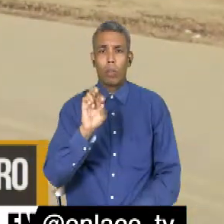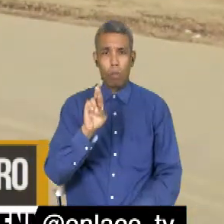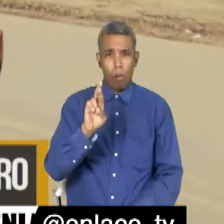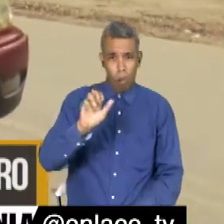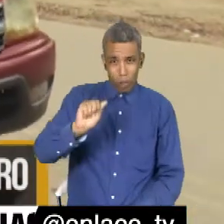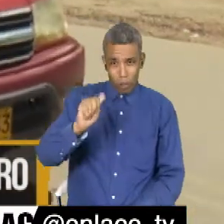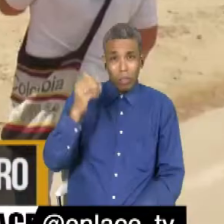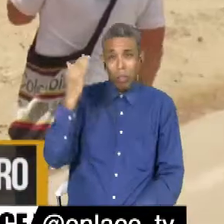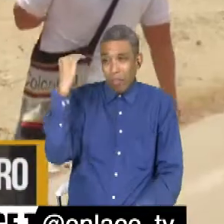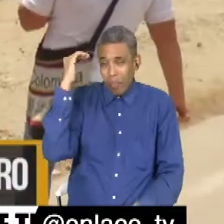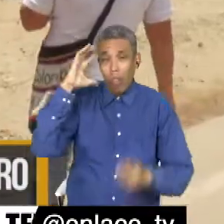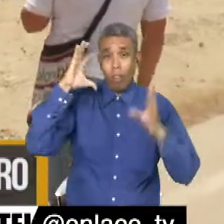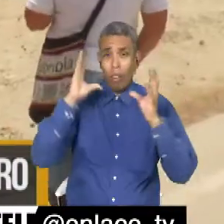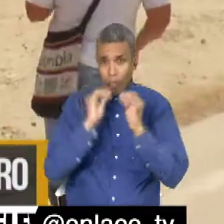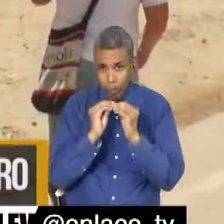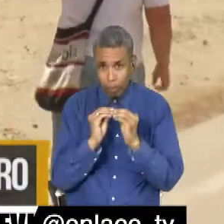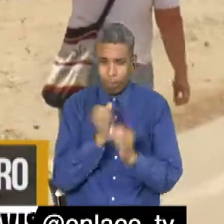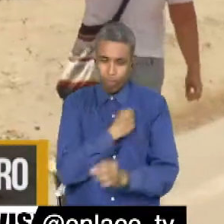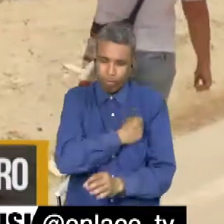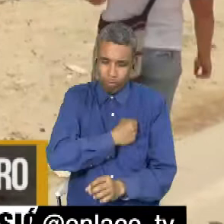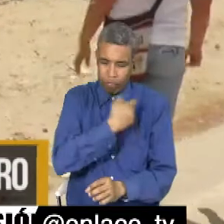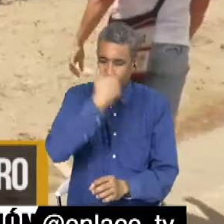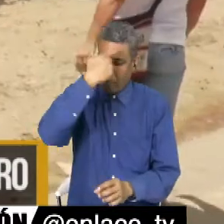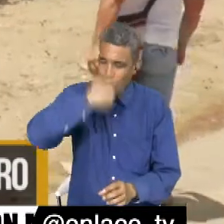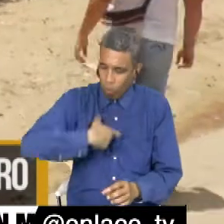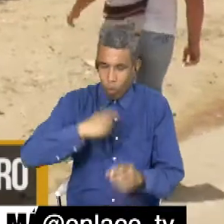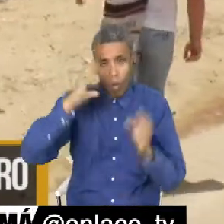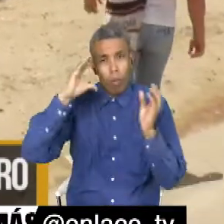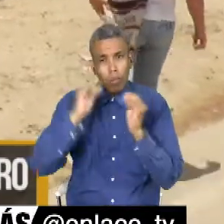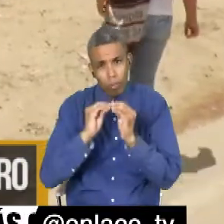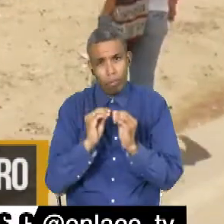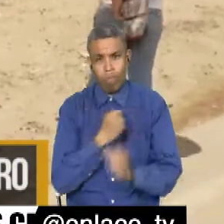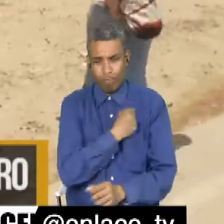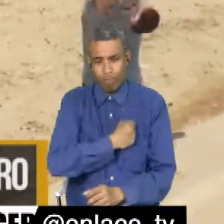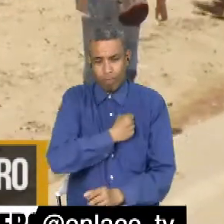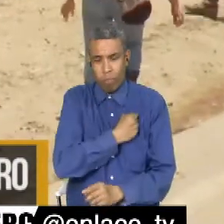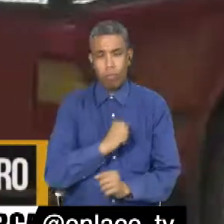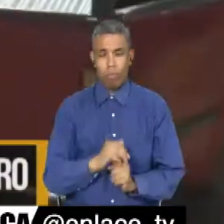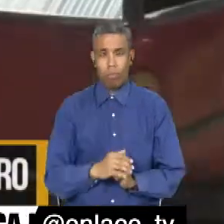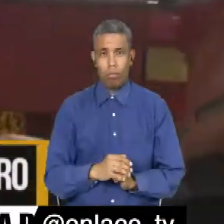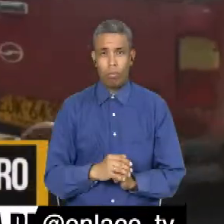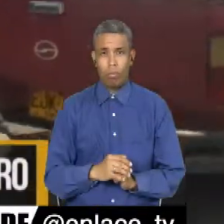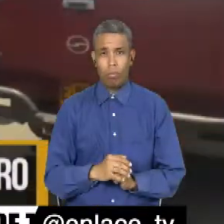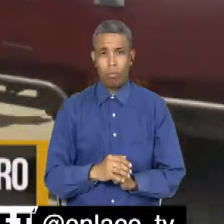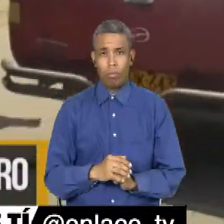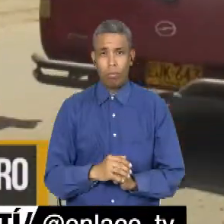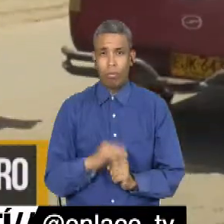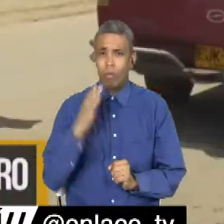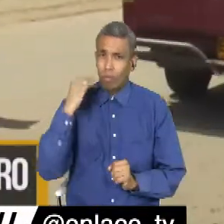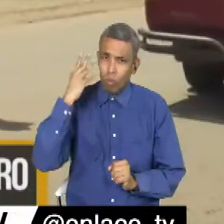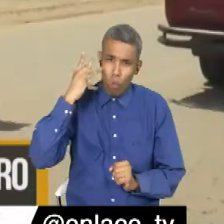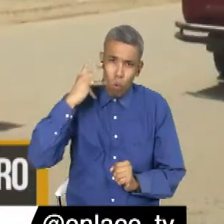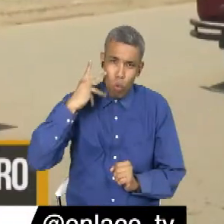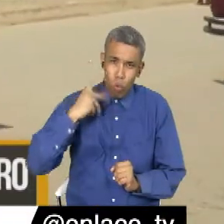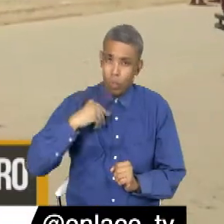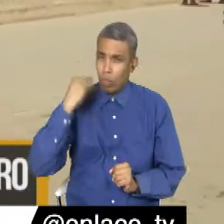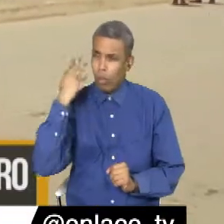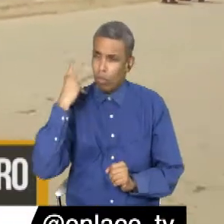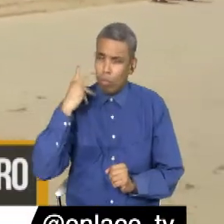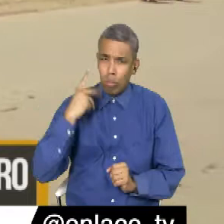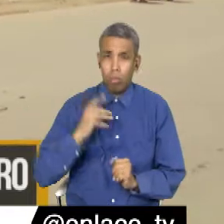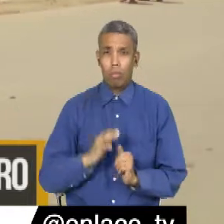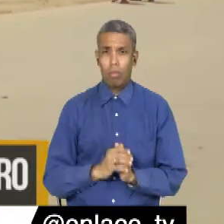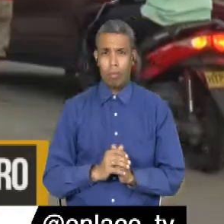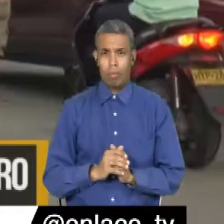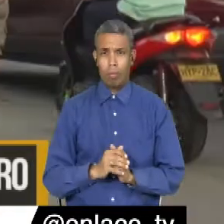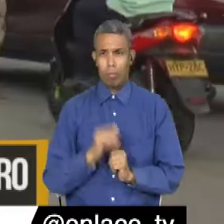que hemos tenido, ¿sí? Los acuerdos son para cumplirlos. Aquí nosotros estamos evidenciando que todos los días en la puerta del 11 pasan más de